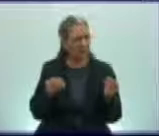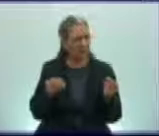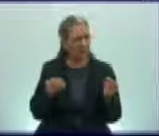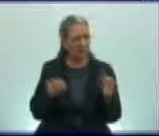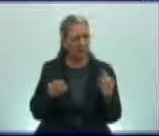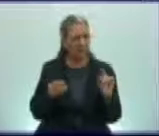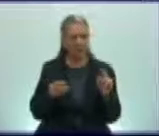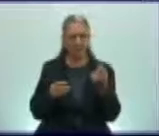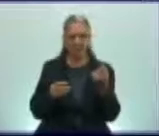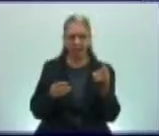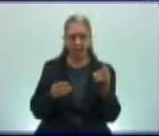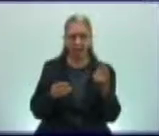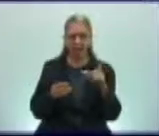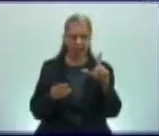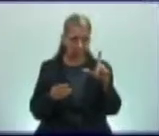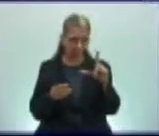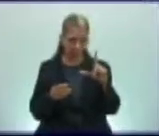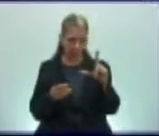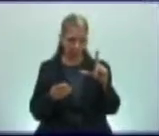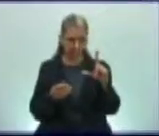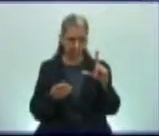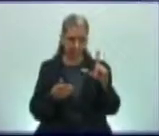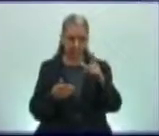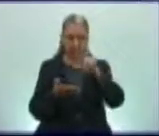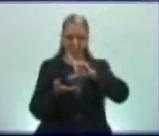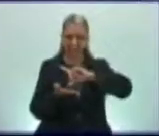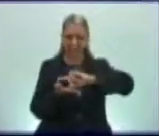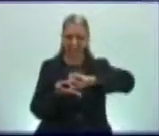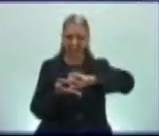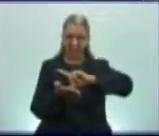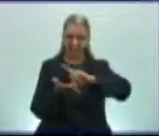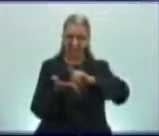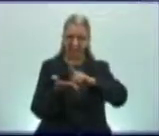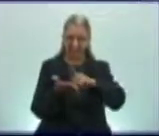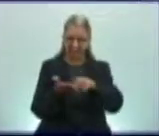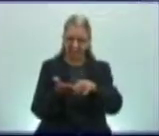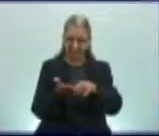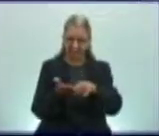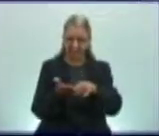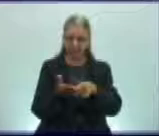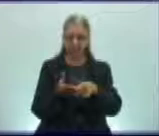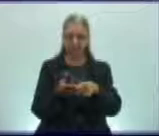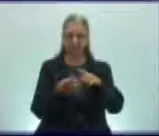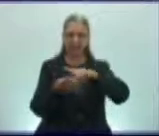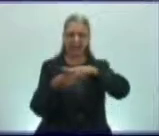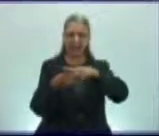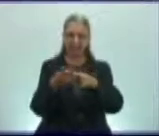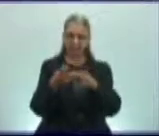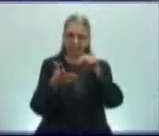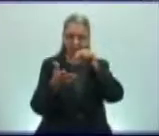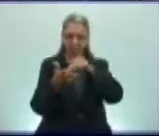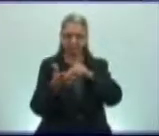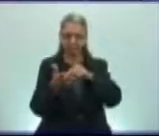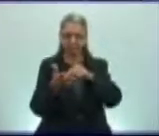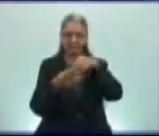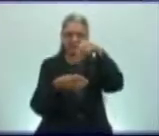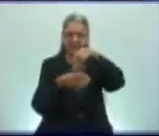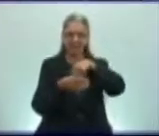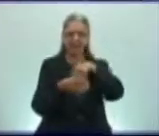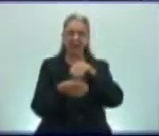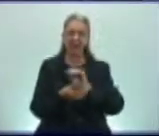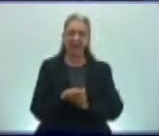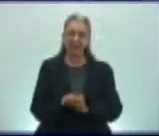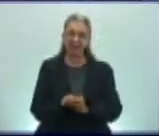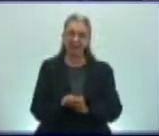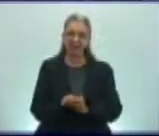arco, que le corresponde un ángulo central. Vamos a establecer los